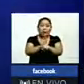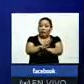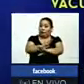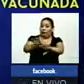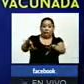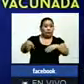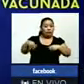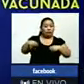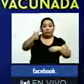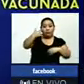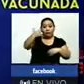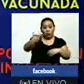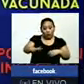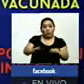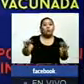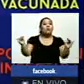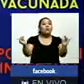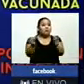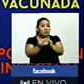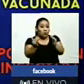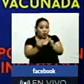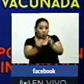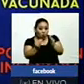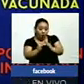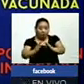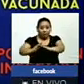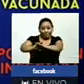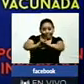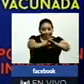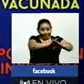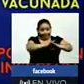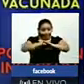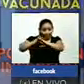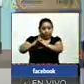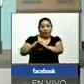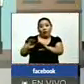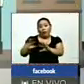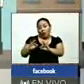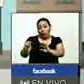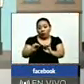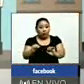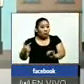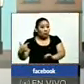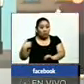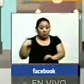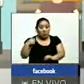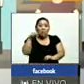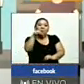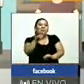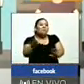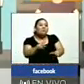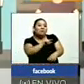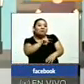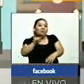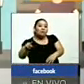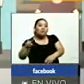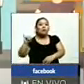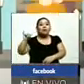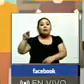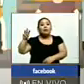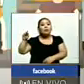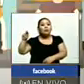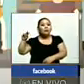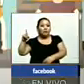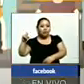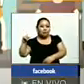de cualquier riesgo. Incluso forman un escudo protector para aquellos que no tienen las vacunas. A esto se le llama la inmunidad del